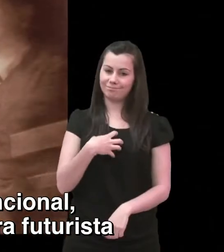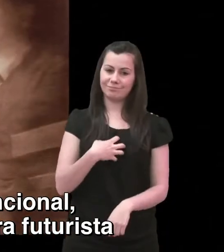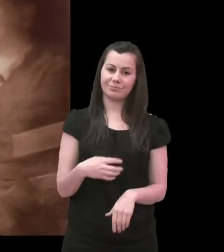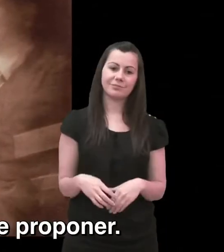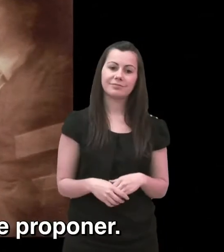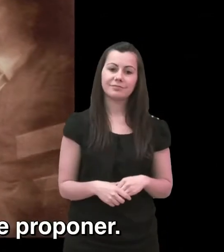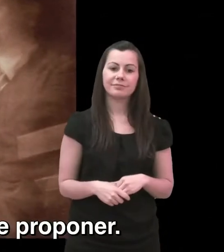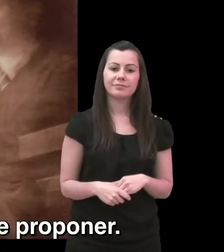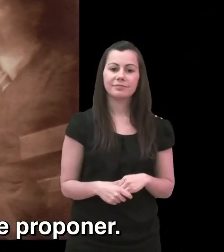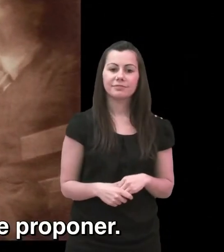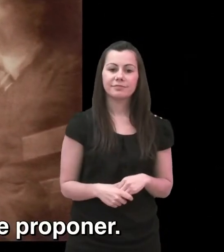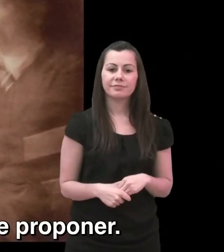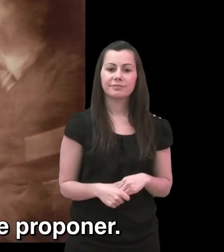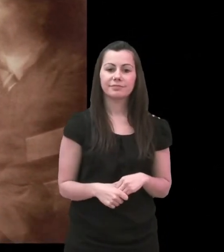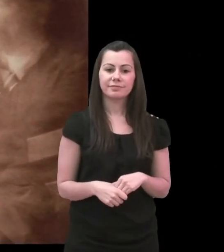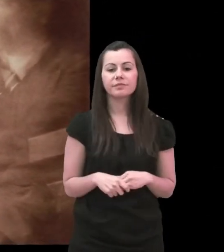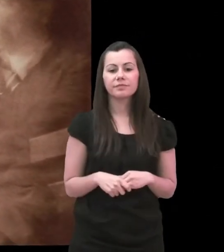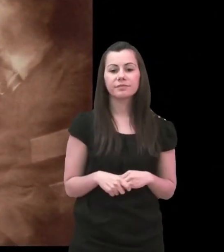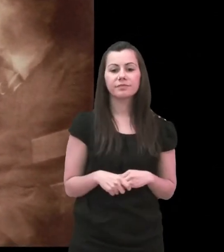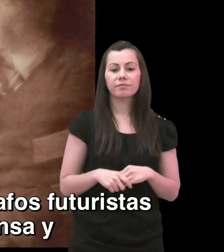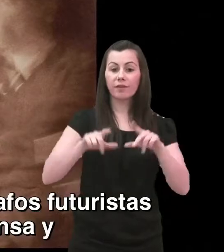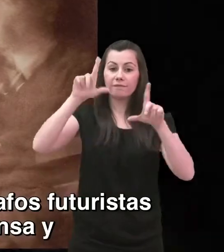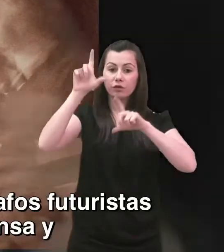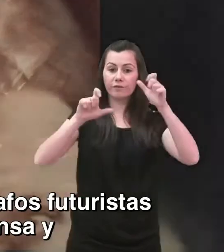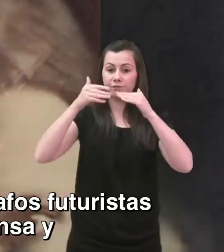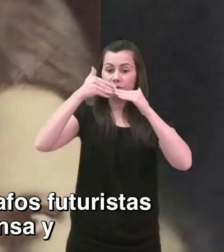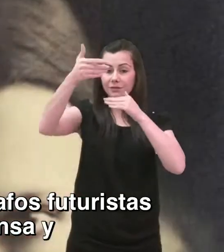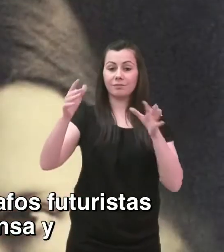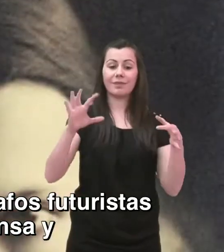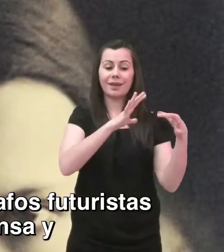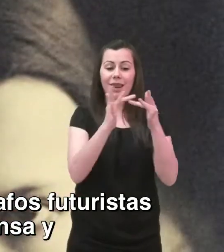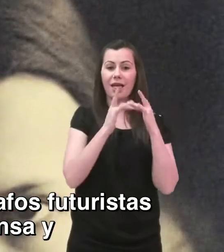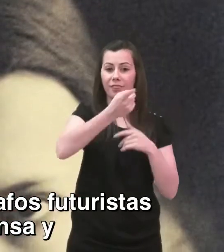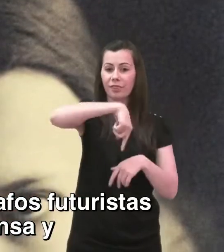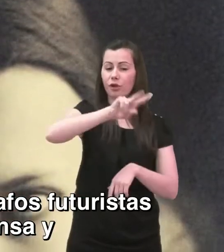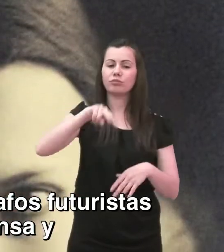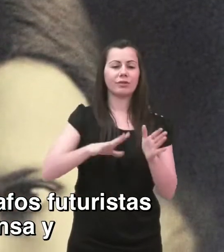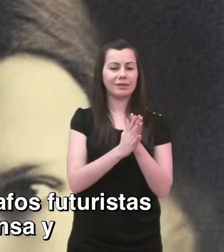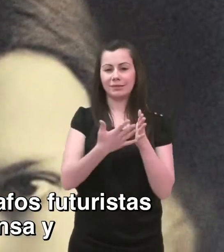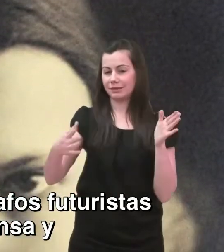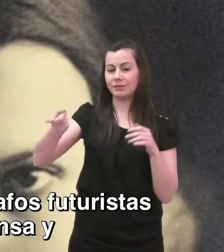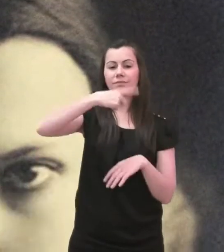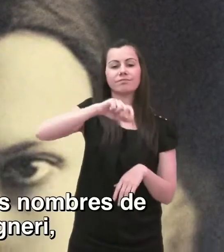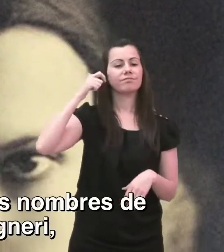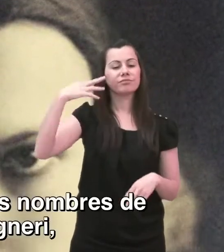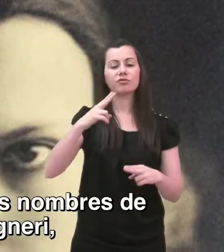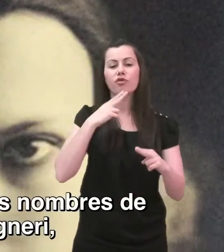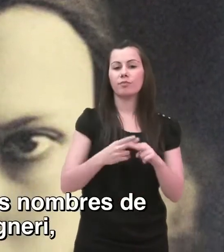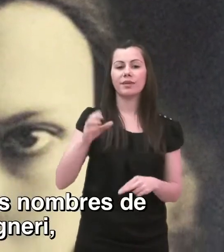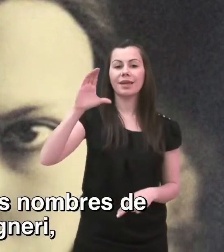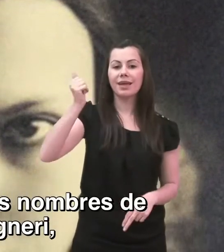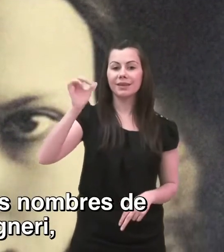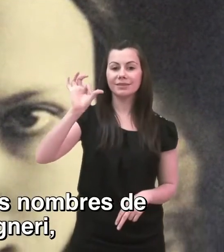pintura futurista fue nunca capaz de proponer. La relación de fotógrafos futuristas es muy extensa, y en